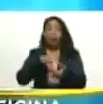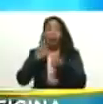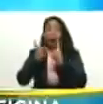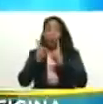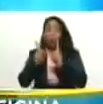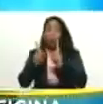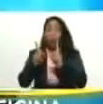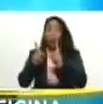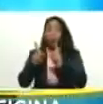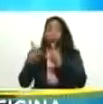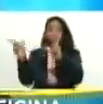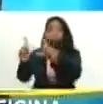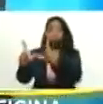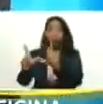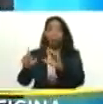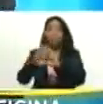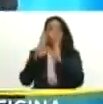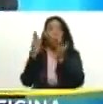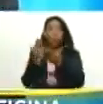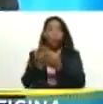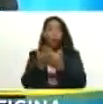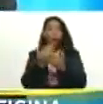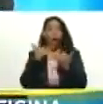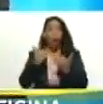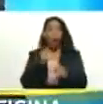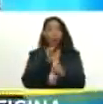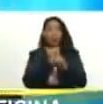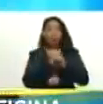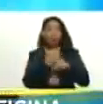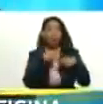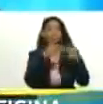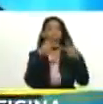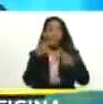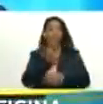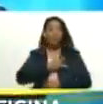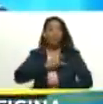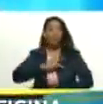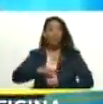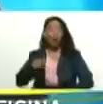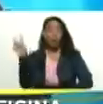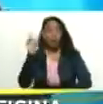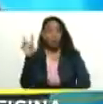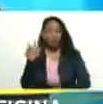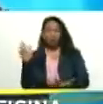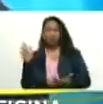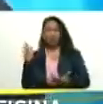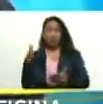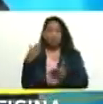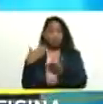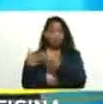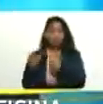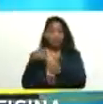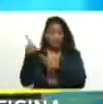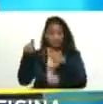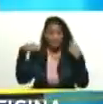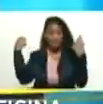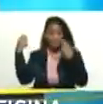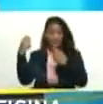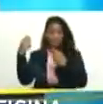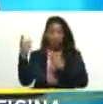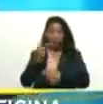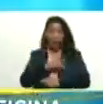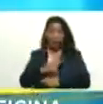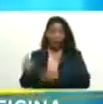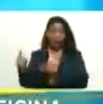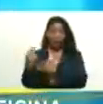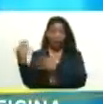mundo y ahora en las redes sociales, por encima de todas esas campañas